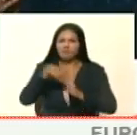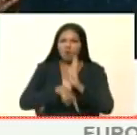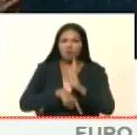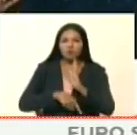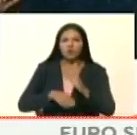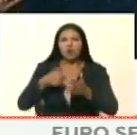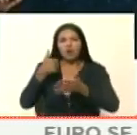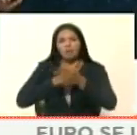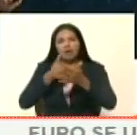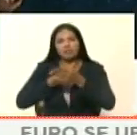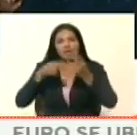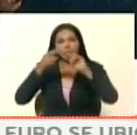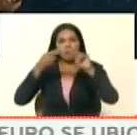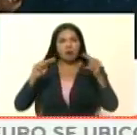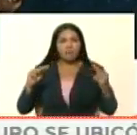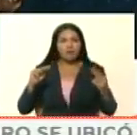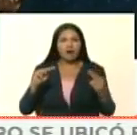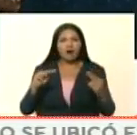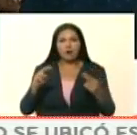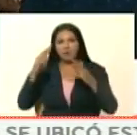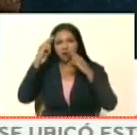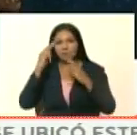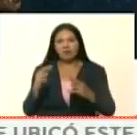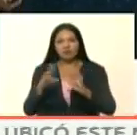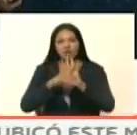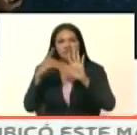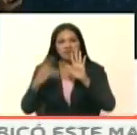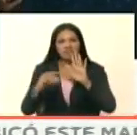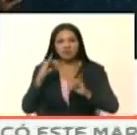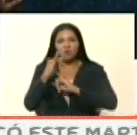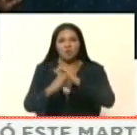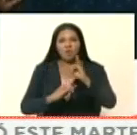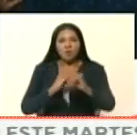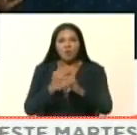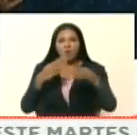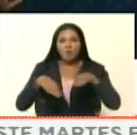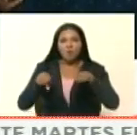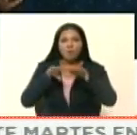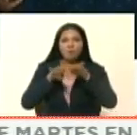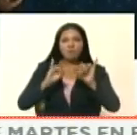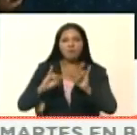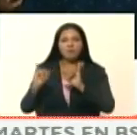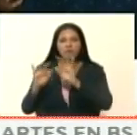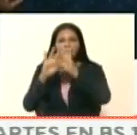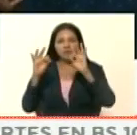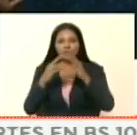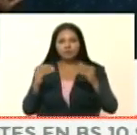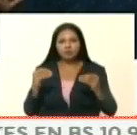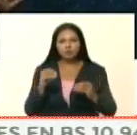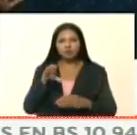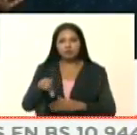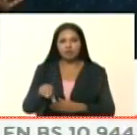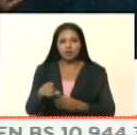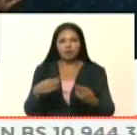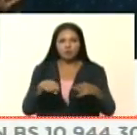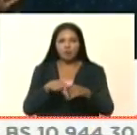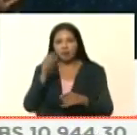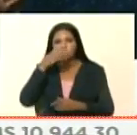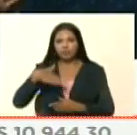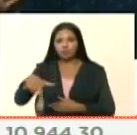paz, por el respeto al derecho internacional, por la igualdad entre los estados y entre los